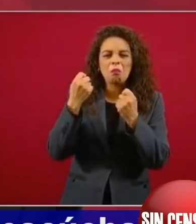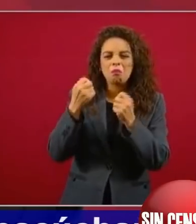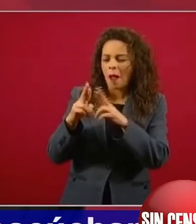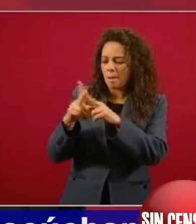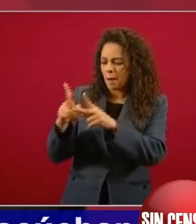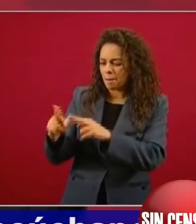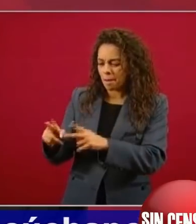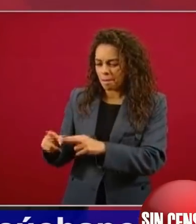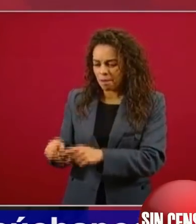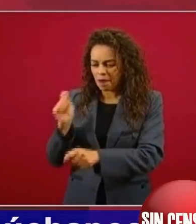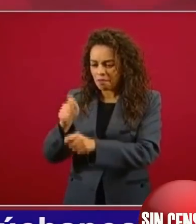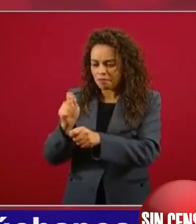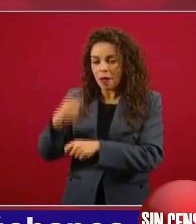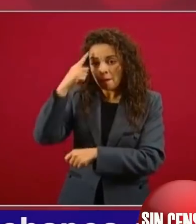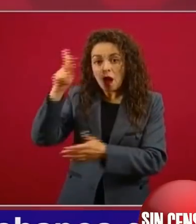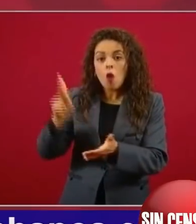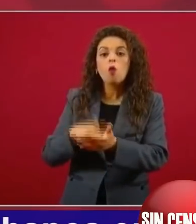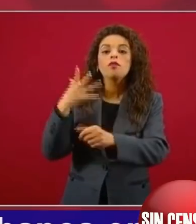construir.